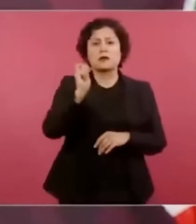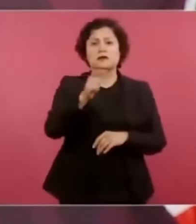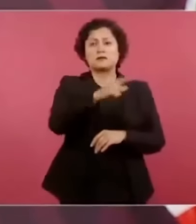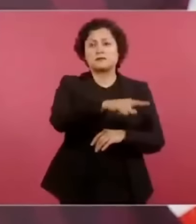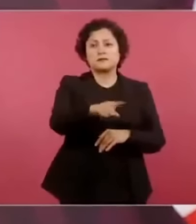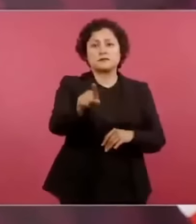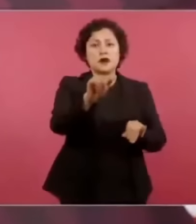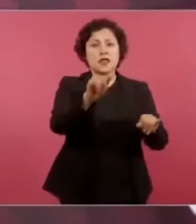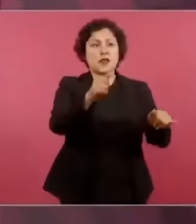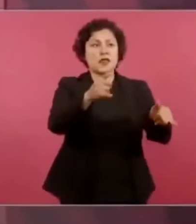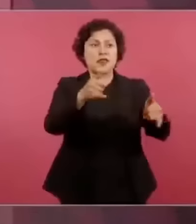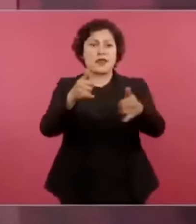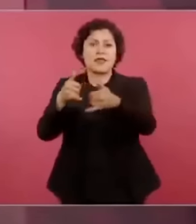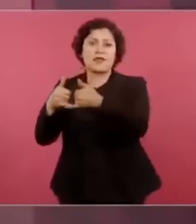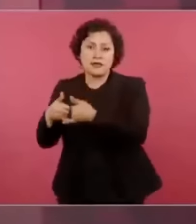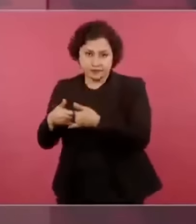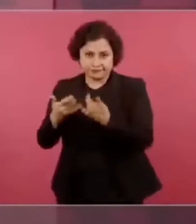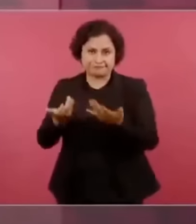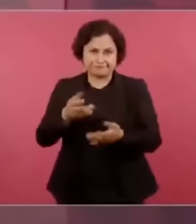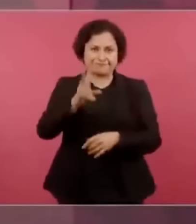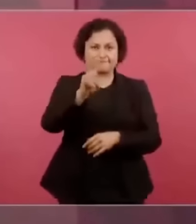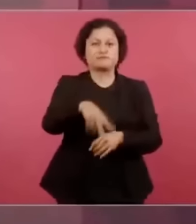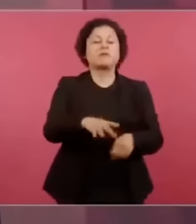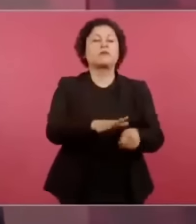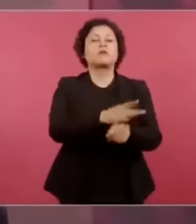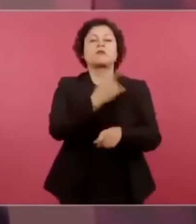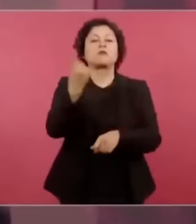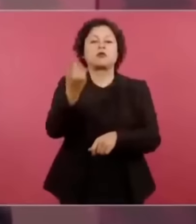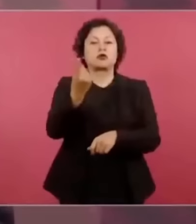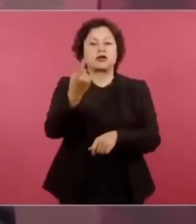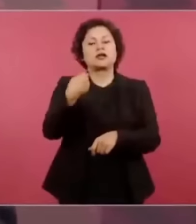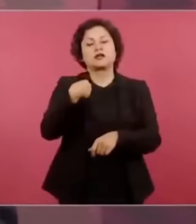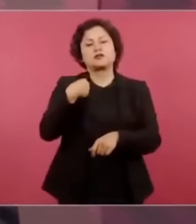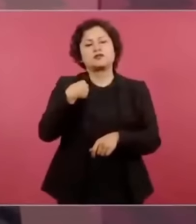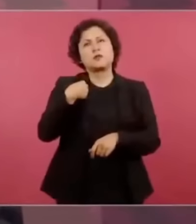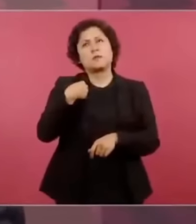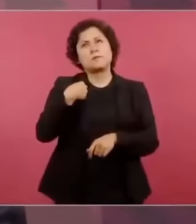Que pongo la televisión, estaba yo en